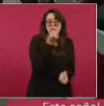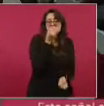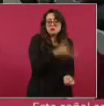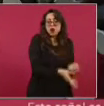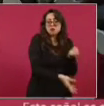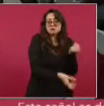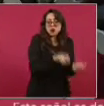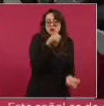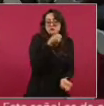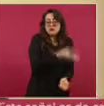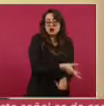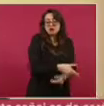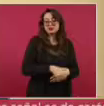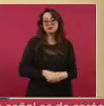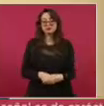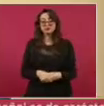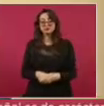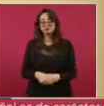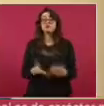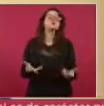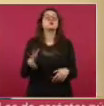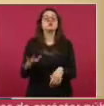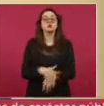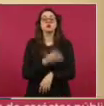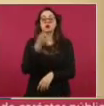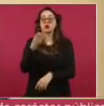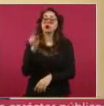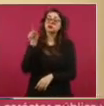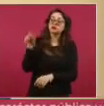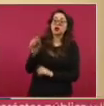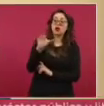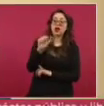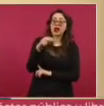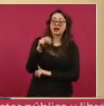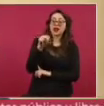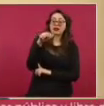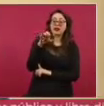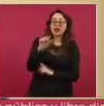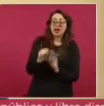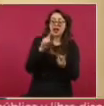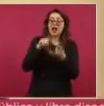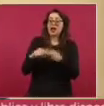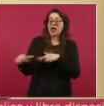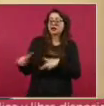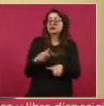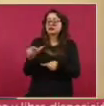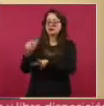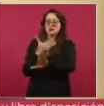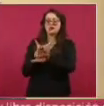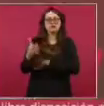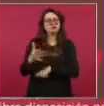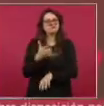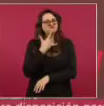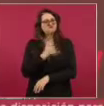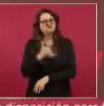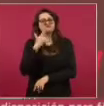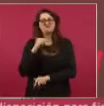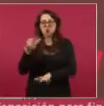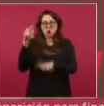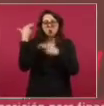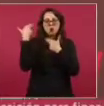de Río Blanco, así como la Revolución Mexicana, movimiento emprendido por